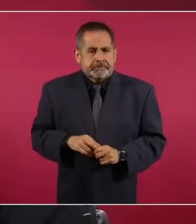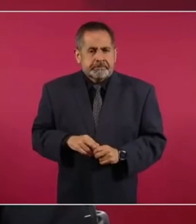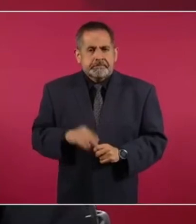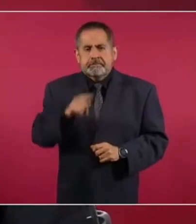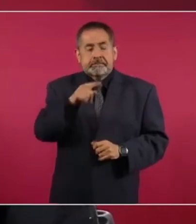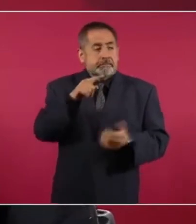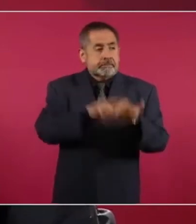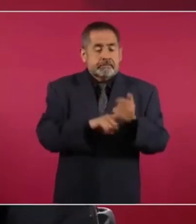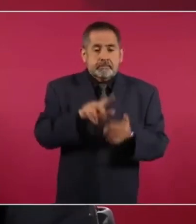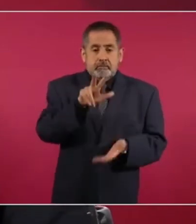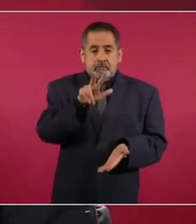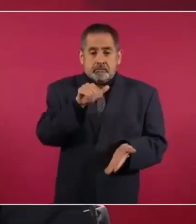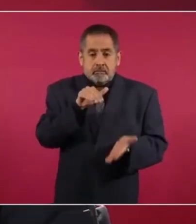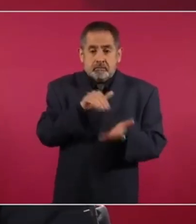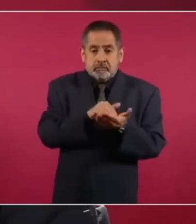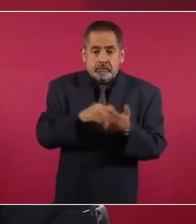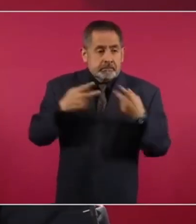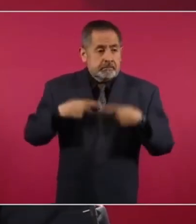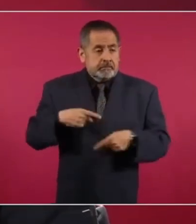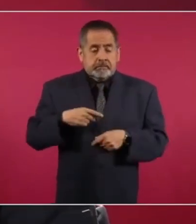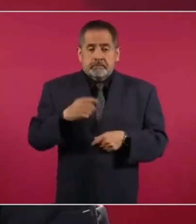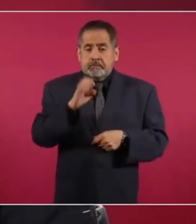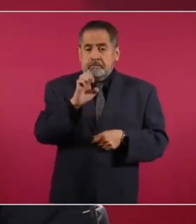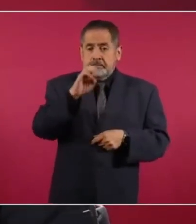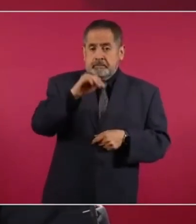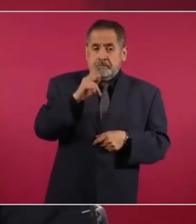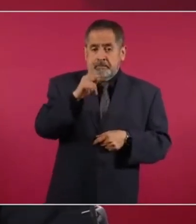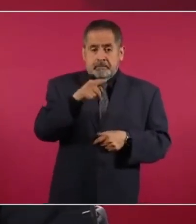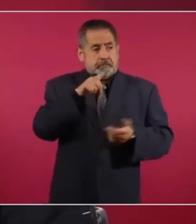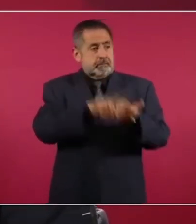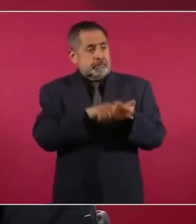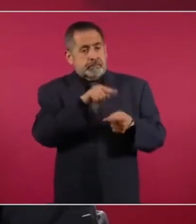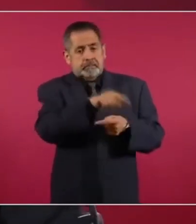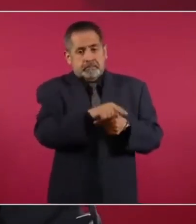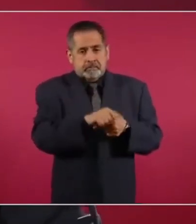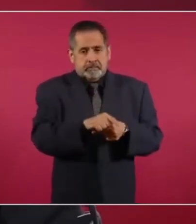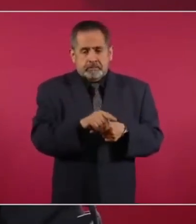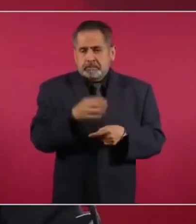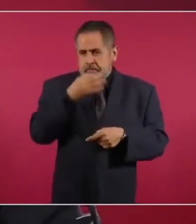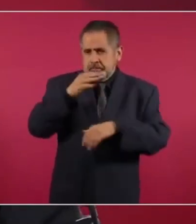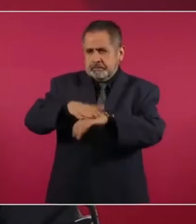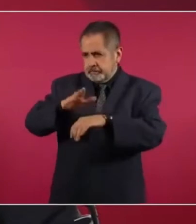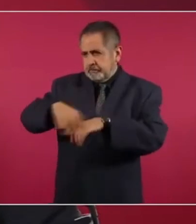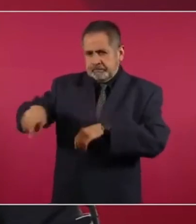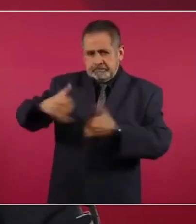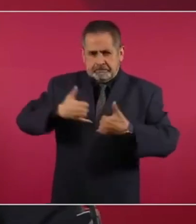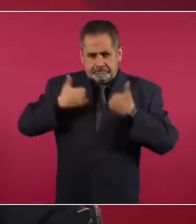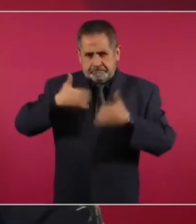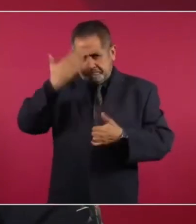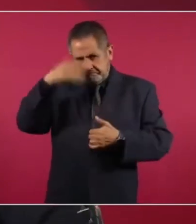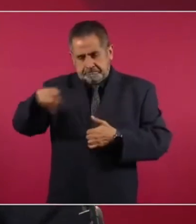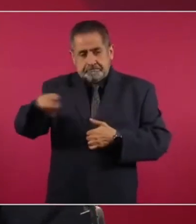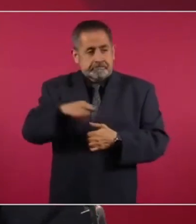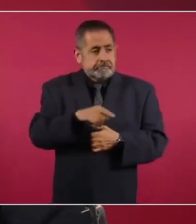eran 8,000 elementos del Estado Mayor para los jóvenes.